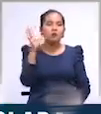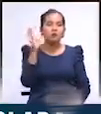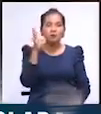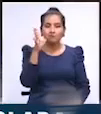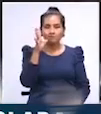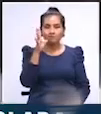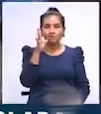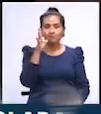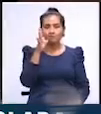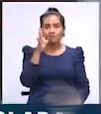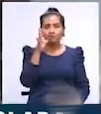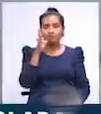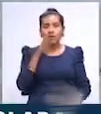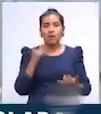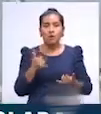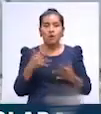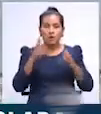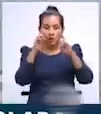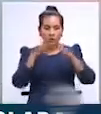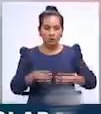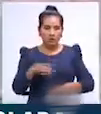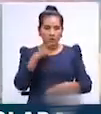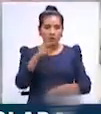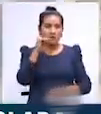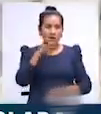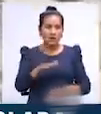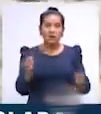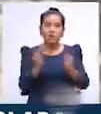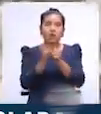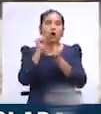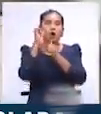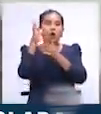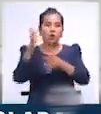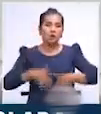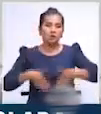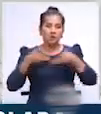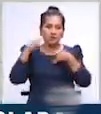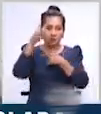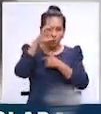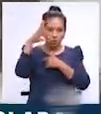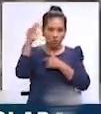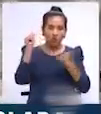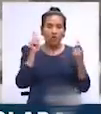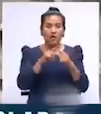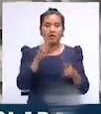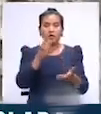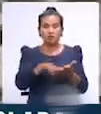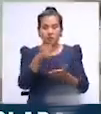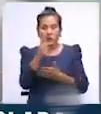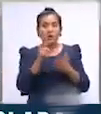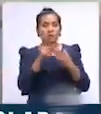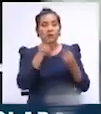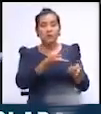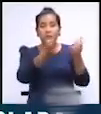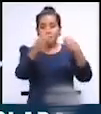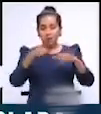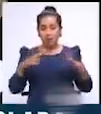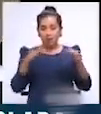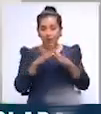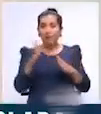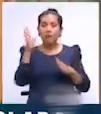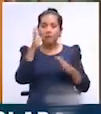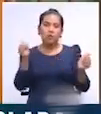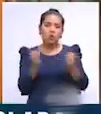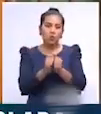menor. Investigaciones preliminares dan cuenta que la menor vivía con su abuela en Cochabamba hasta el 2021. Al llegar a La Paz, la menor quedó al cuidado de su